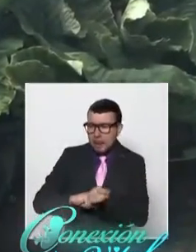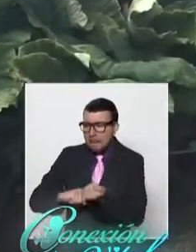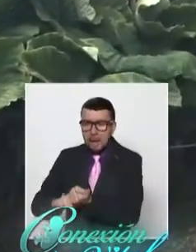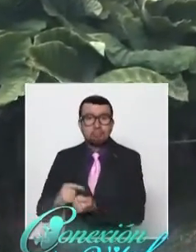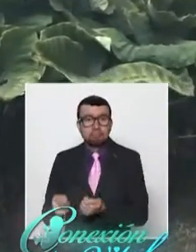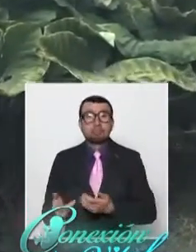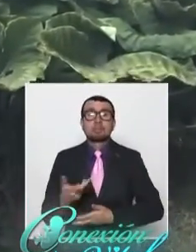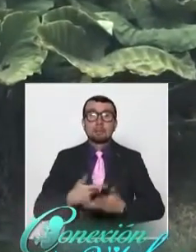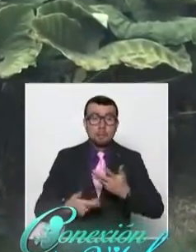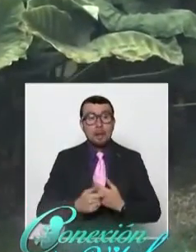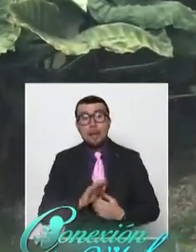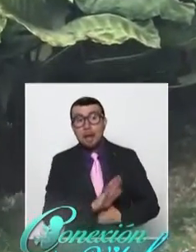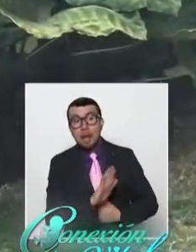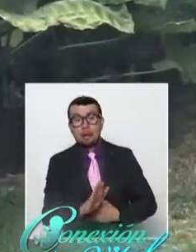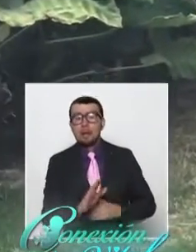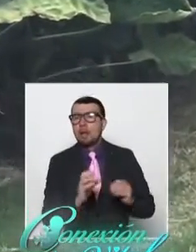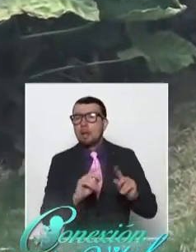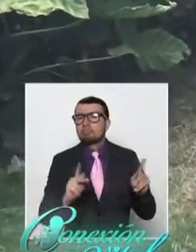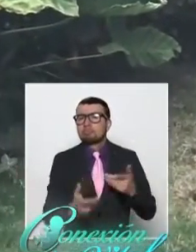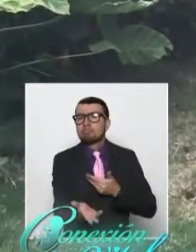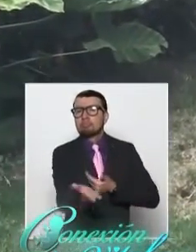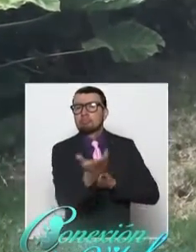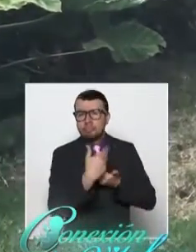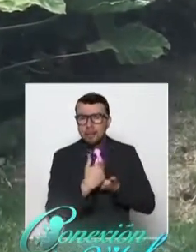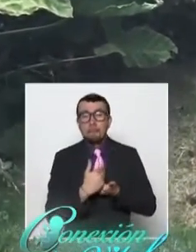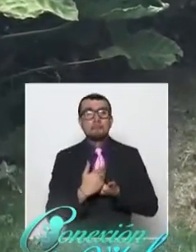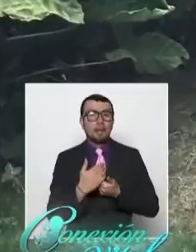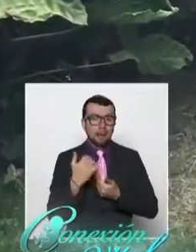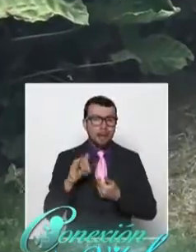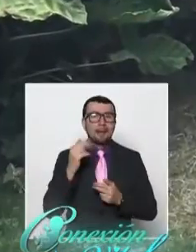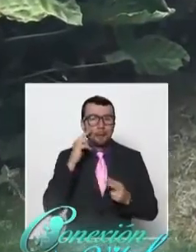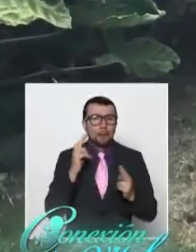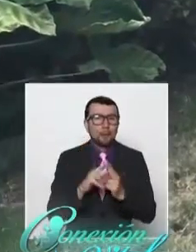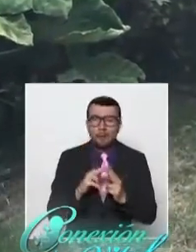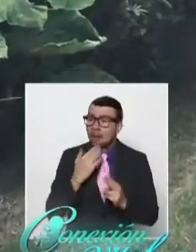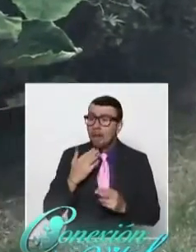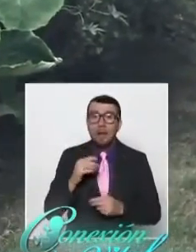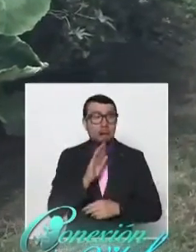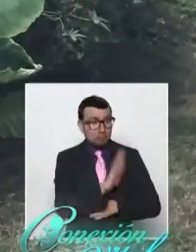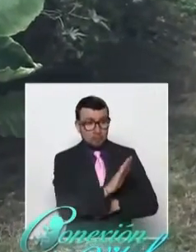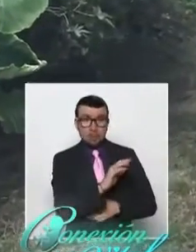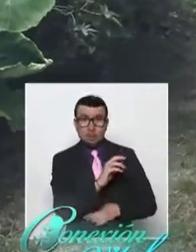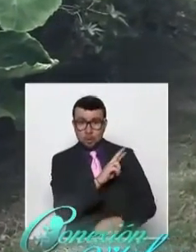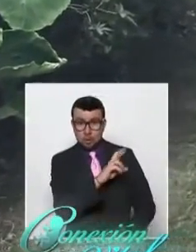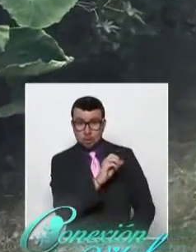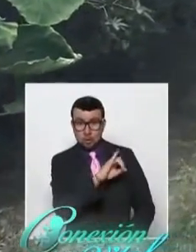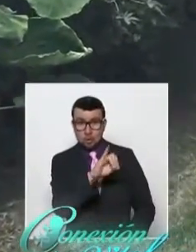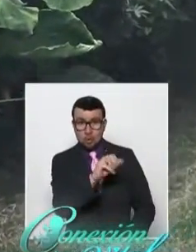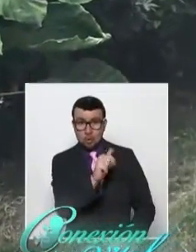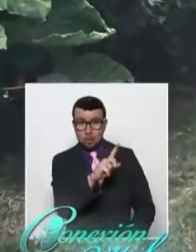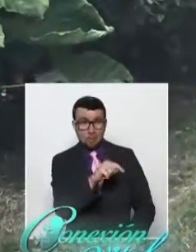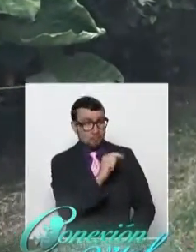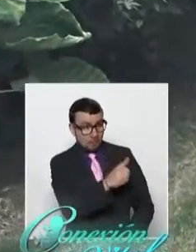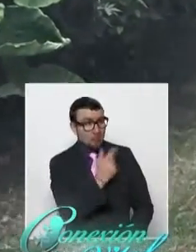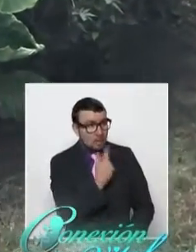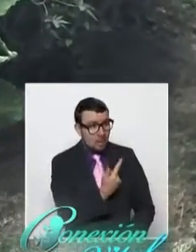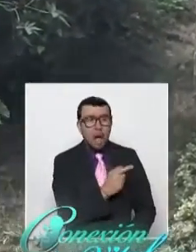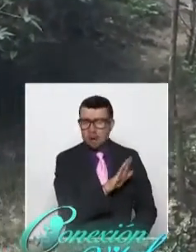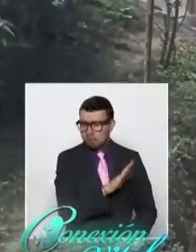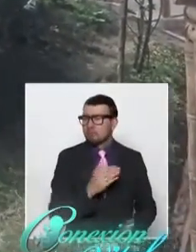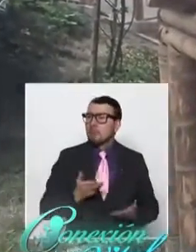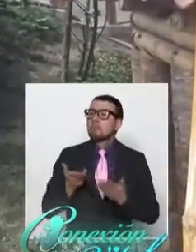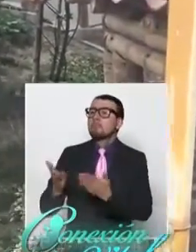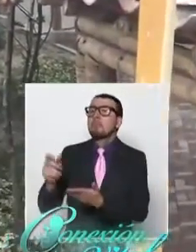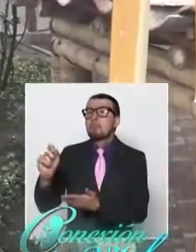y muchos que han venido a la consulta se dan cuenta que muchas veces el doctor Jorge Enrique dice, pase con tal